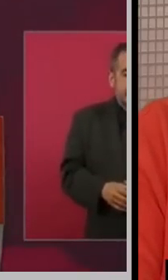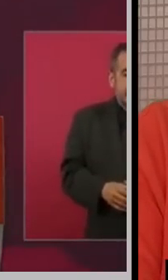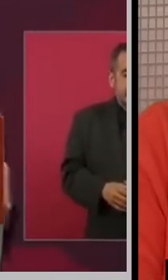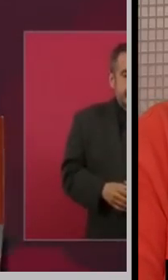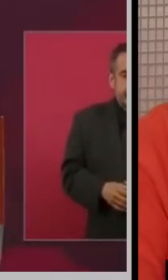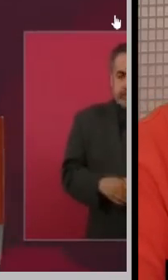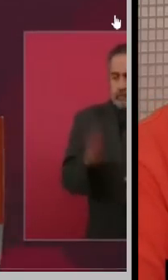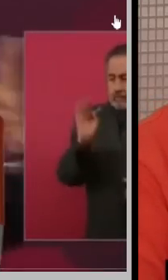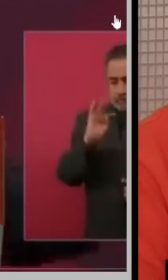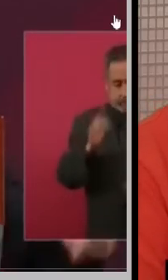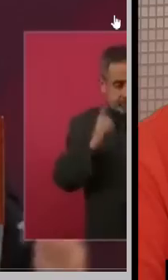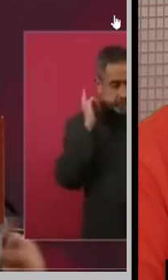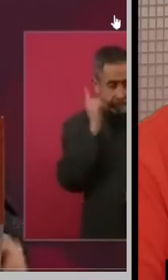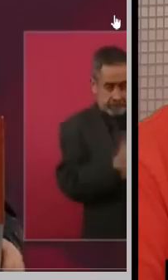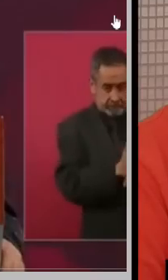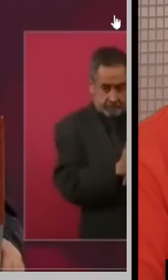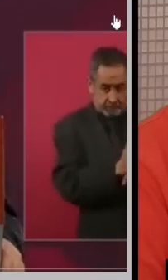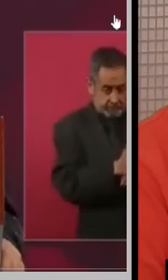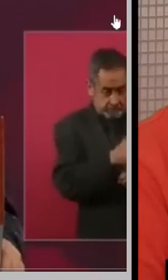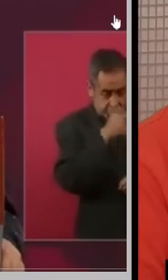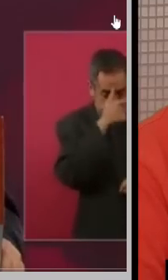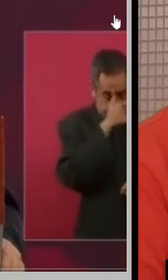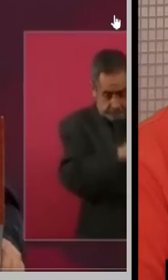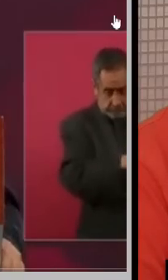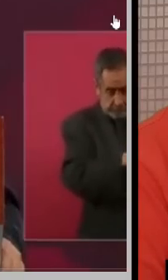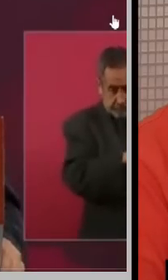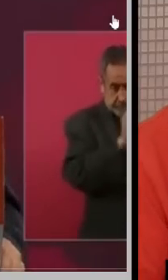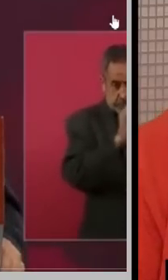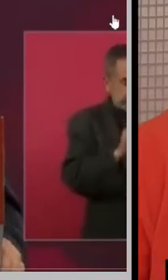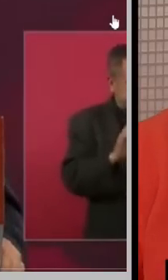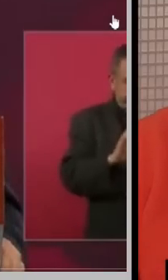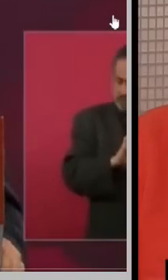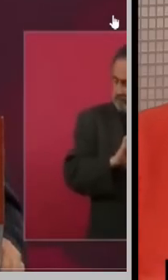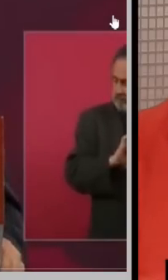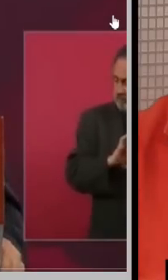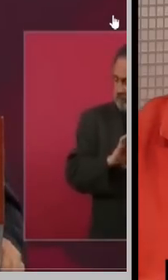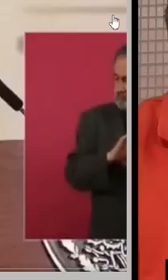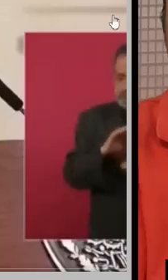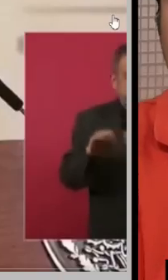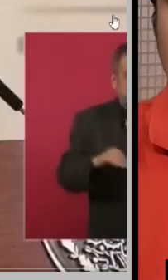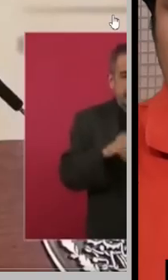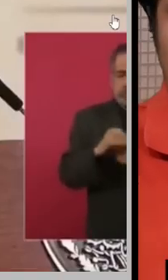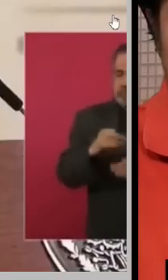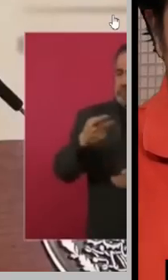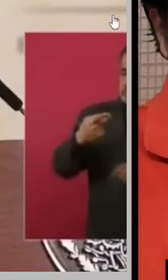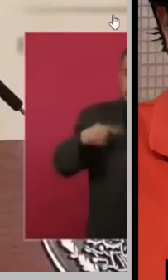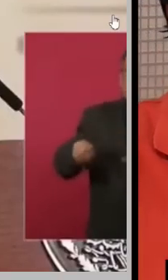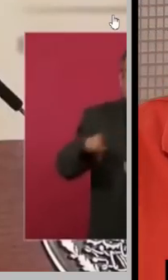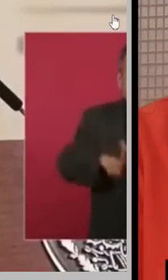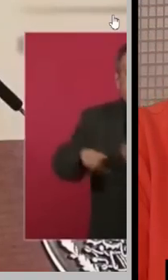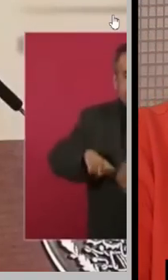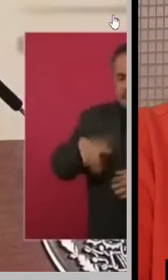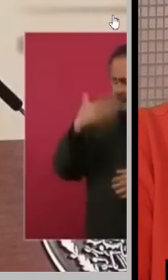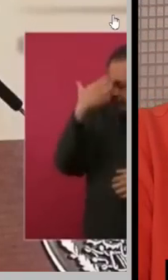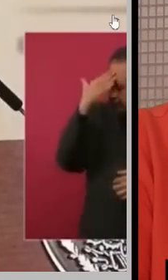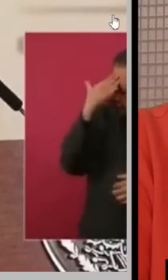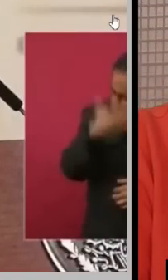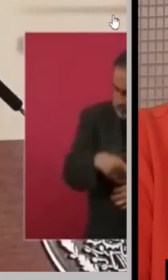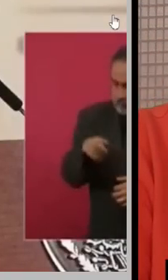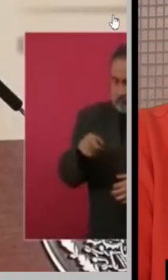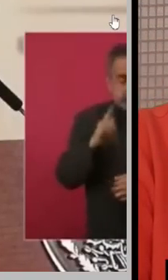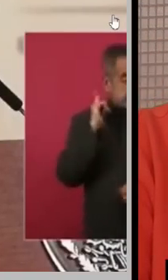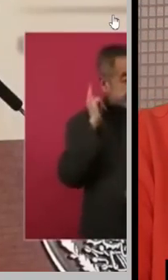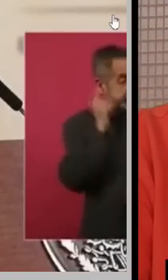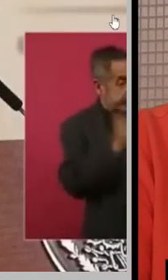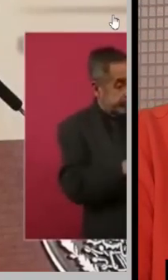si se encuentra algo ya todos los servidores públicos tienen la instrucción